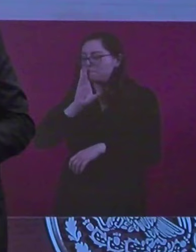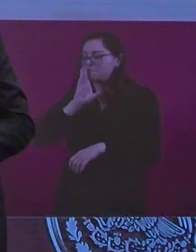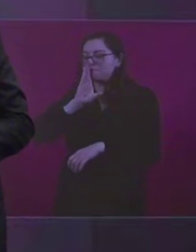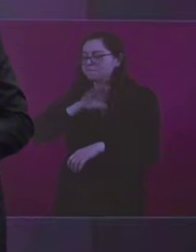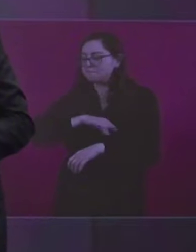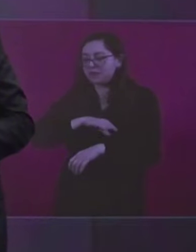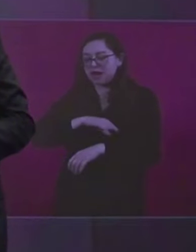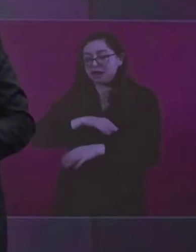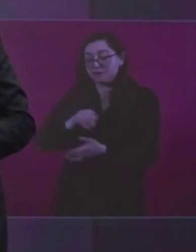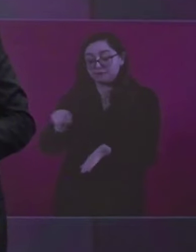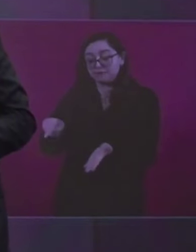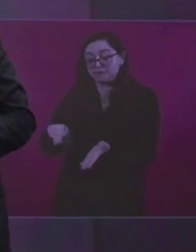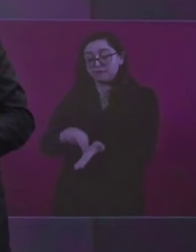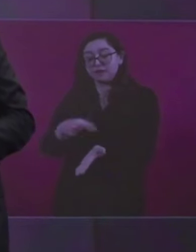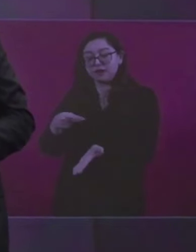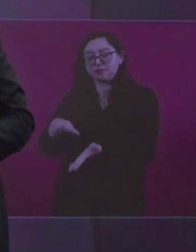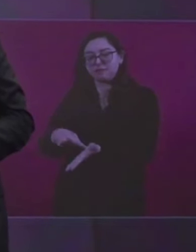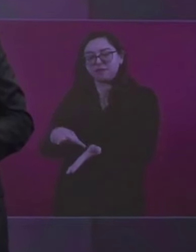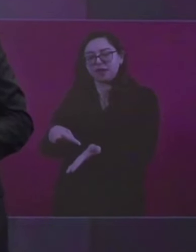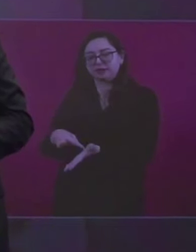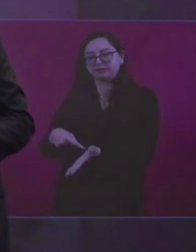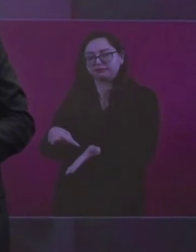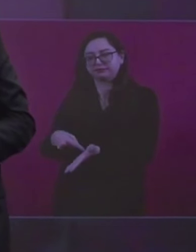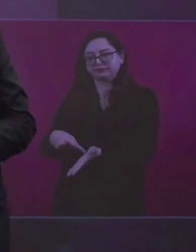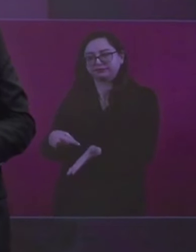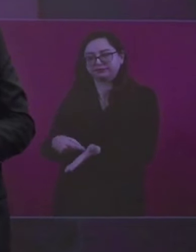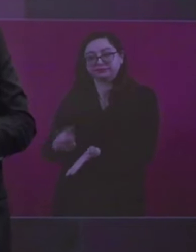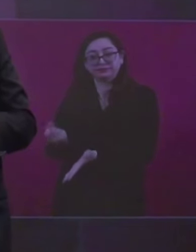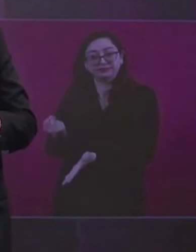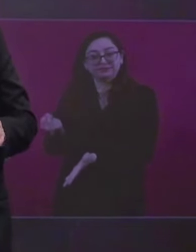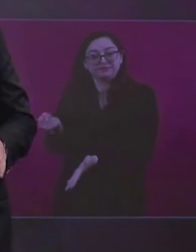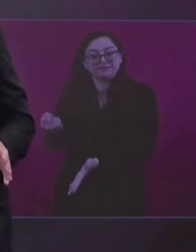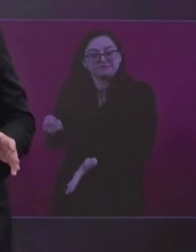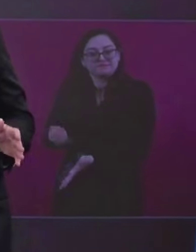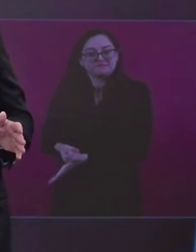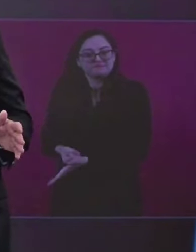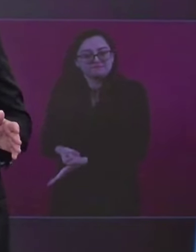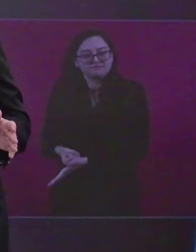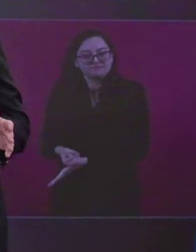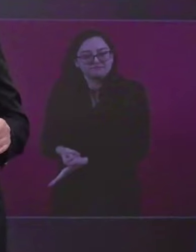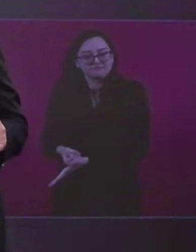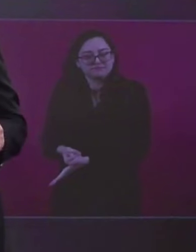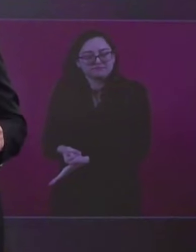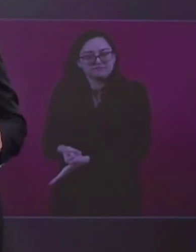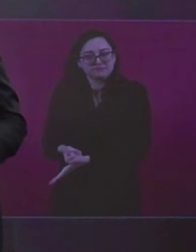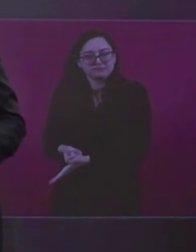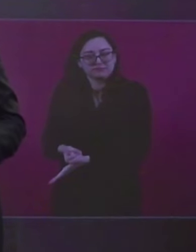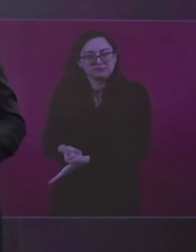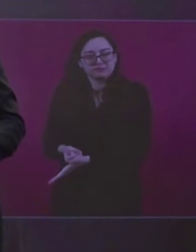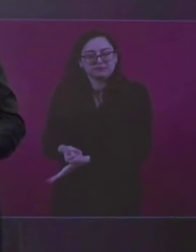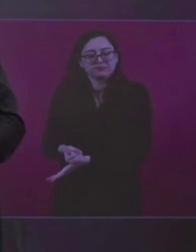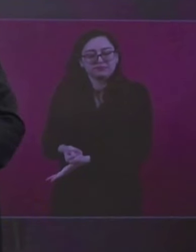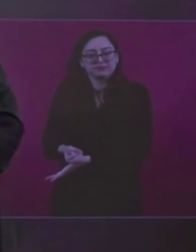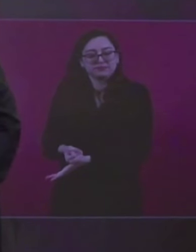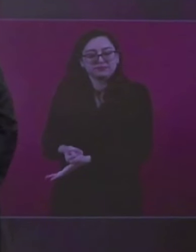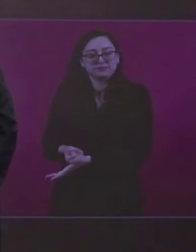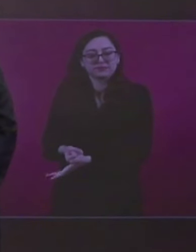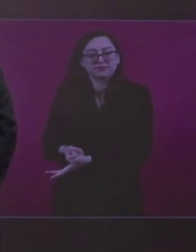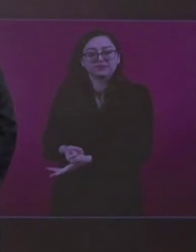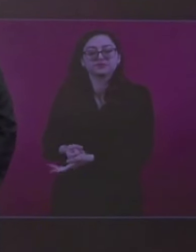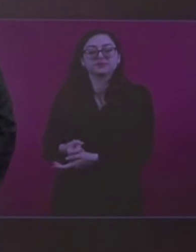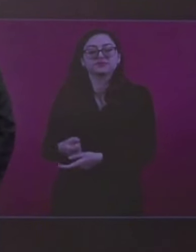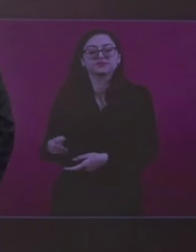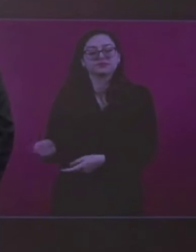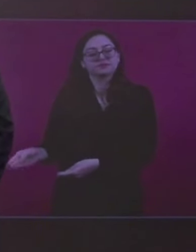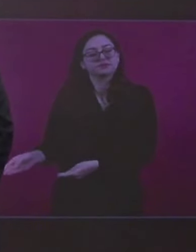de decidir eso es lo que nos ofrece nuestro sistema democrático y tenemos que estar